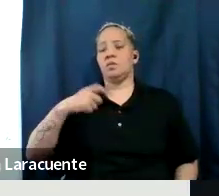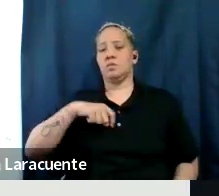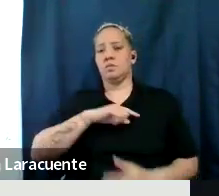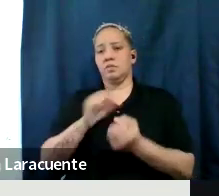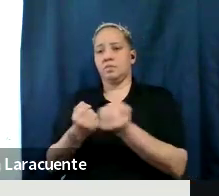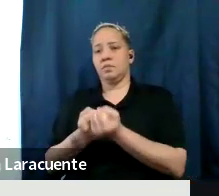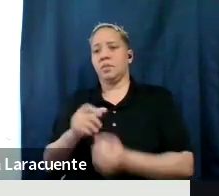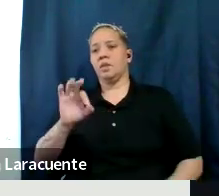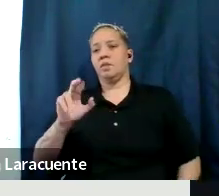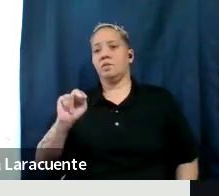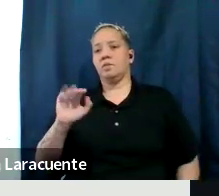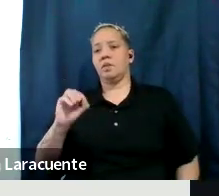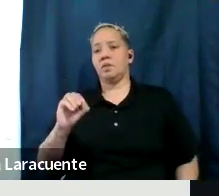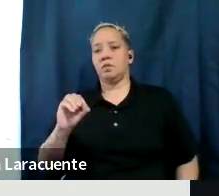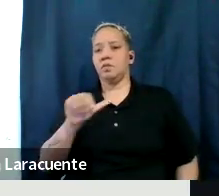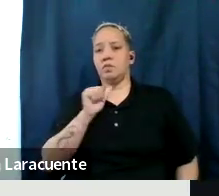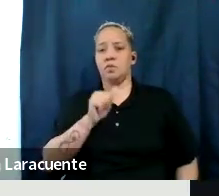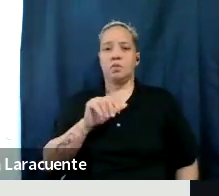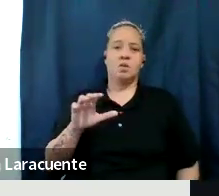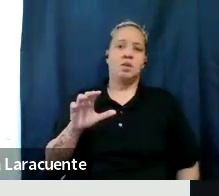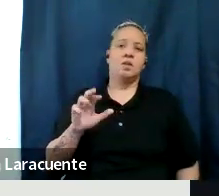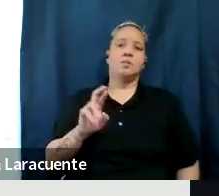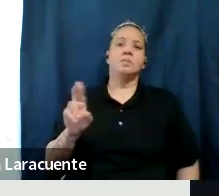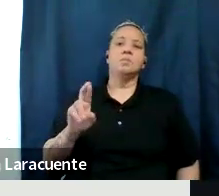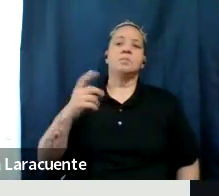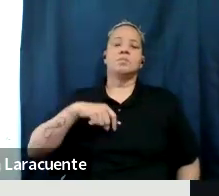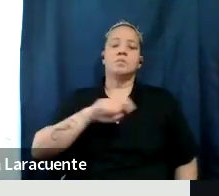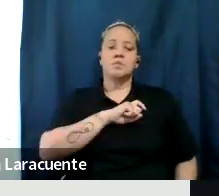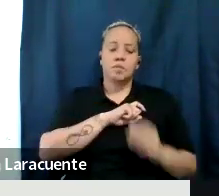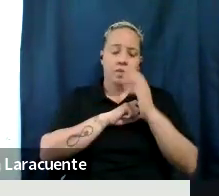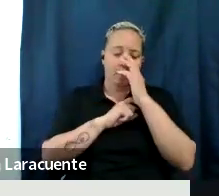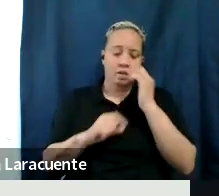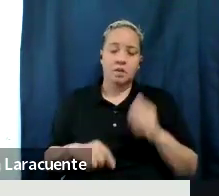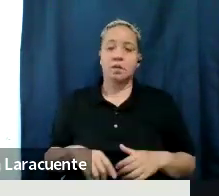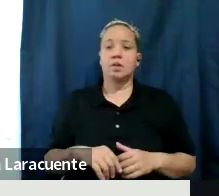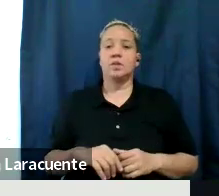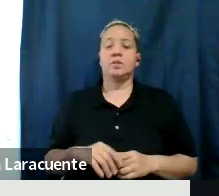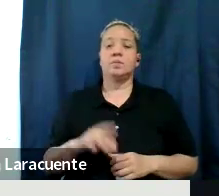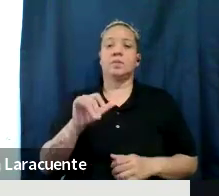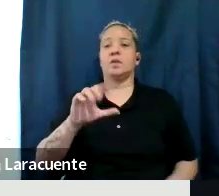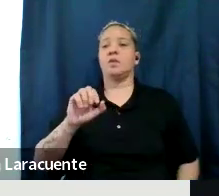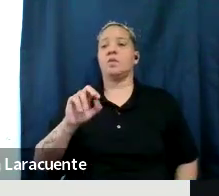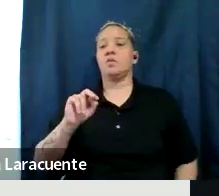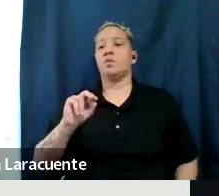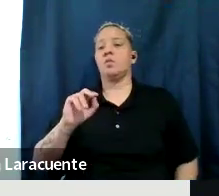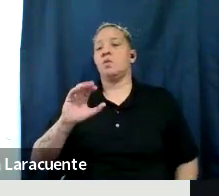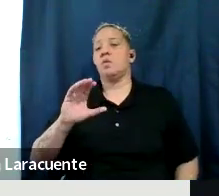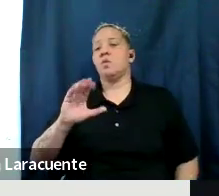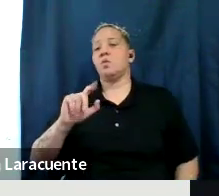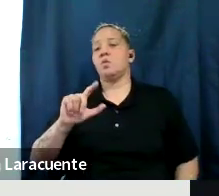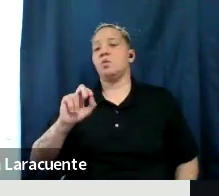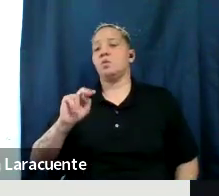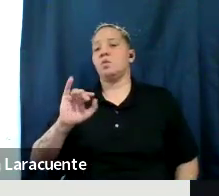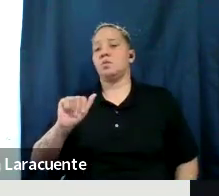Franco, no a la República Española. Y por tanto, esa colonia española, muchas de esas